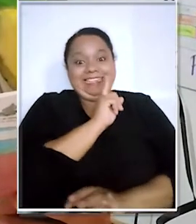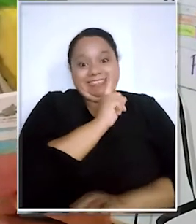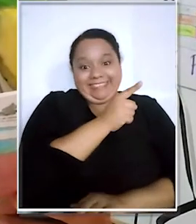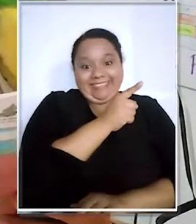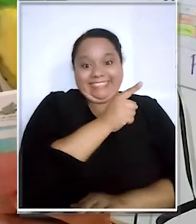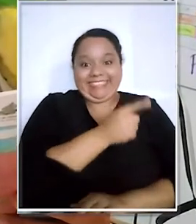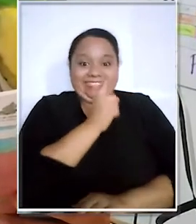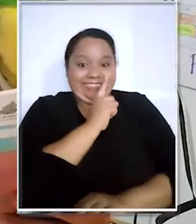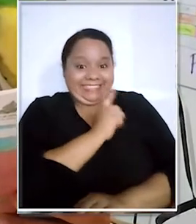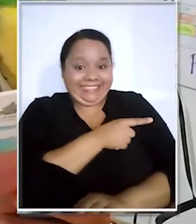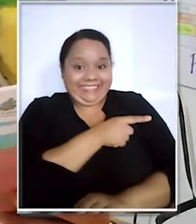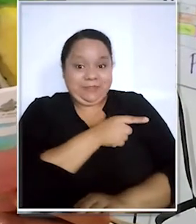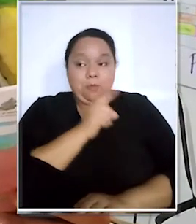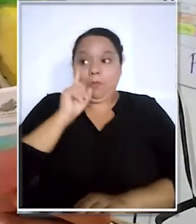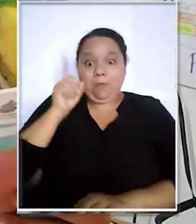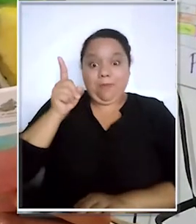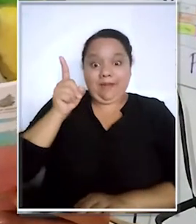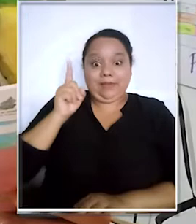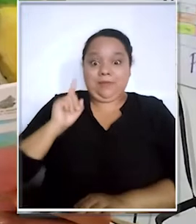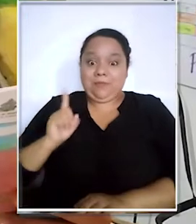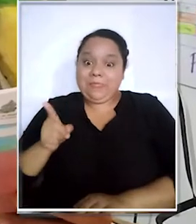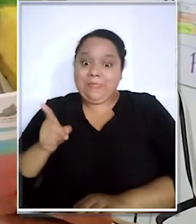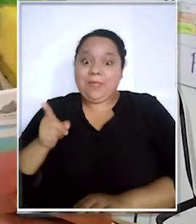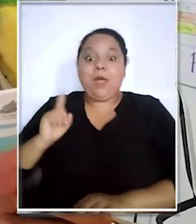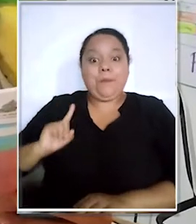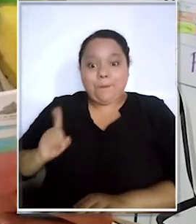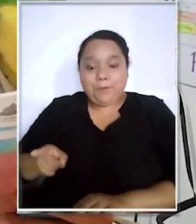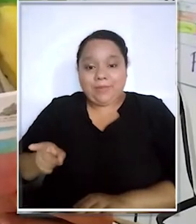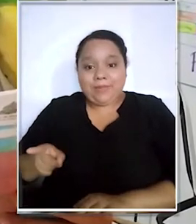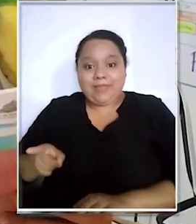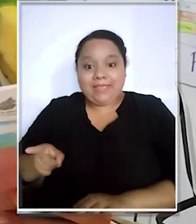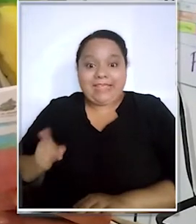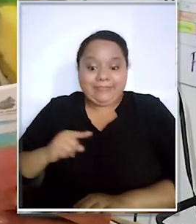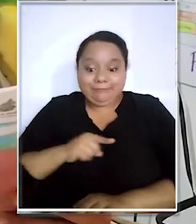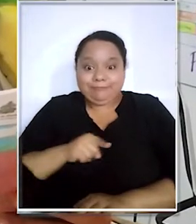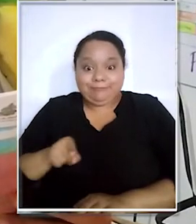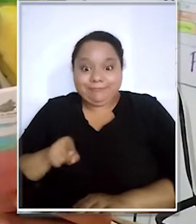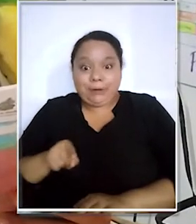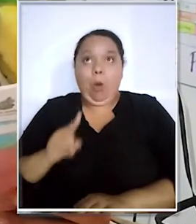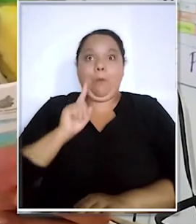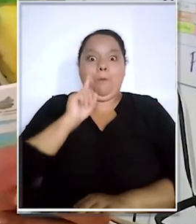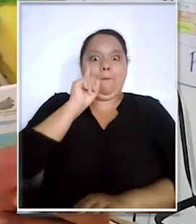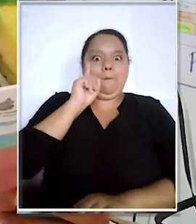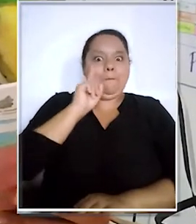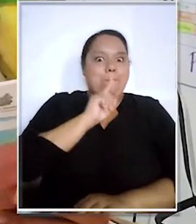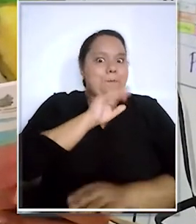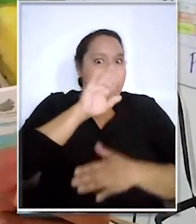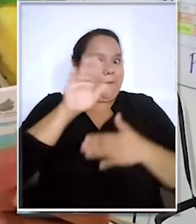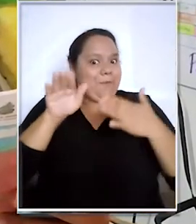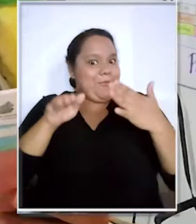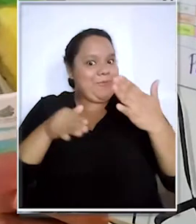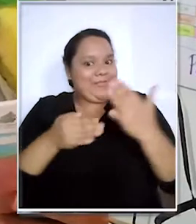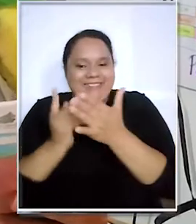manaco, ocote, roble, majao, capulín, guachipilín, liquidámbar. Estas